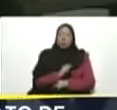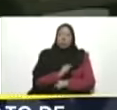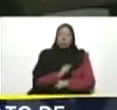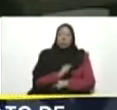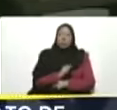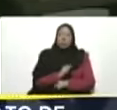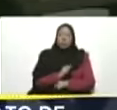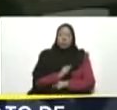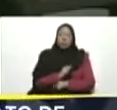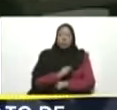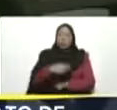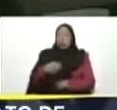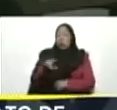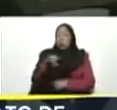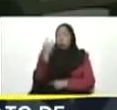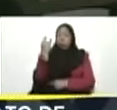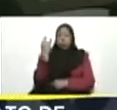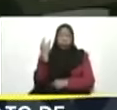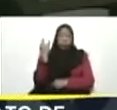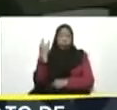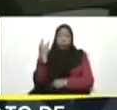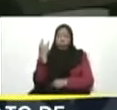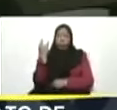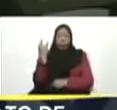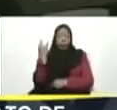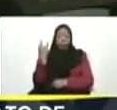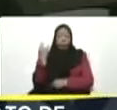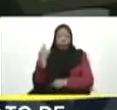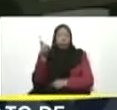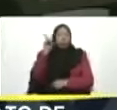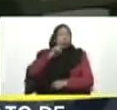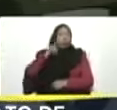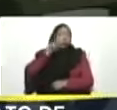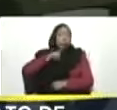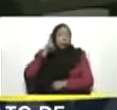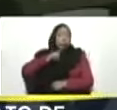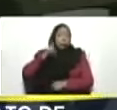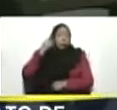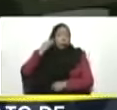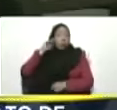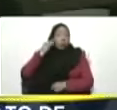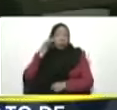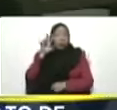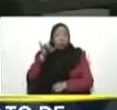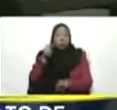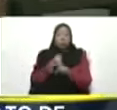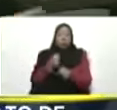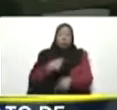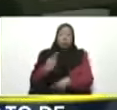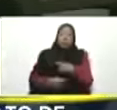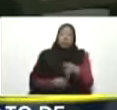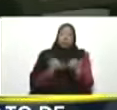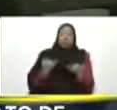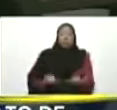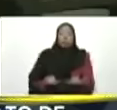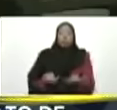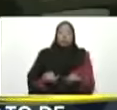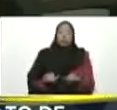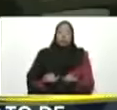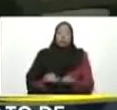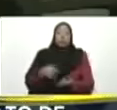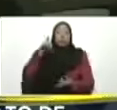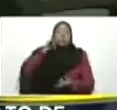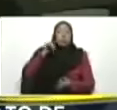no se dejen engañar con las mentiras de las redes sociales, con las mentiras